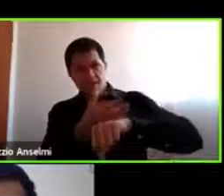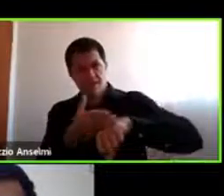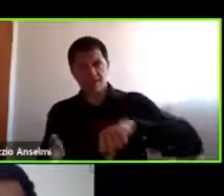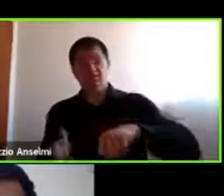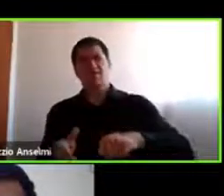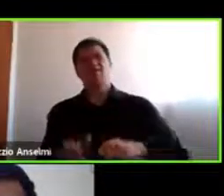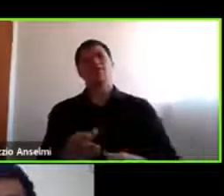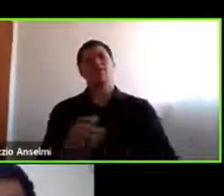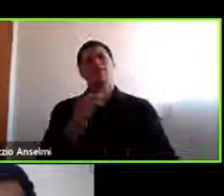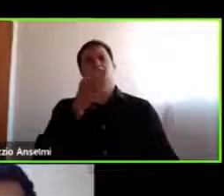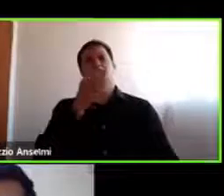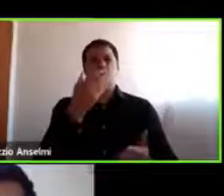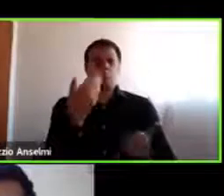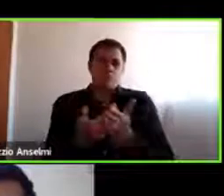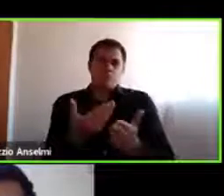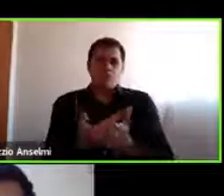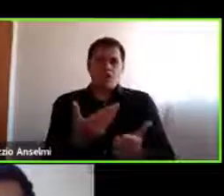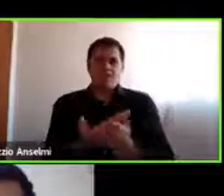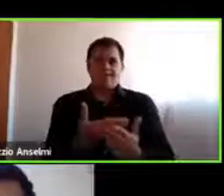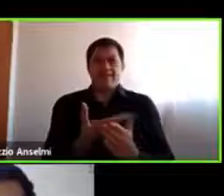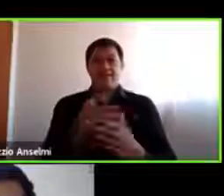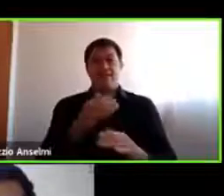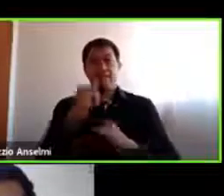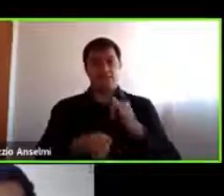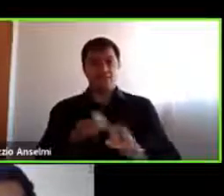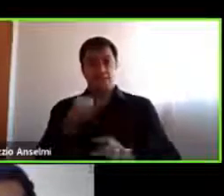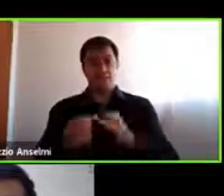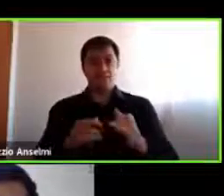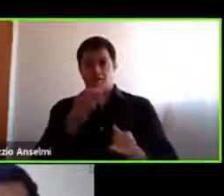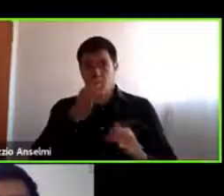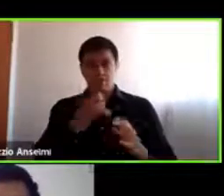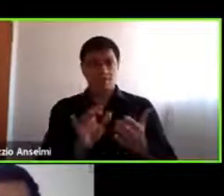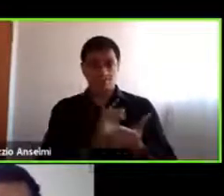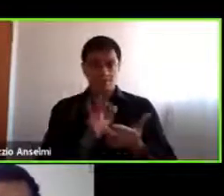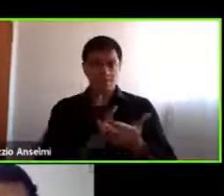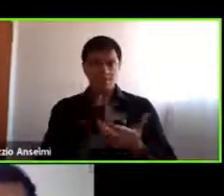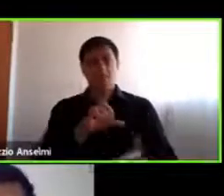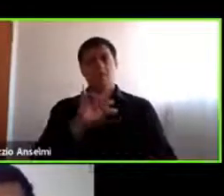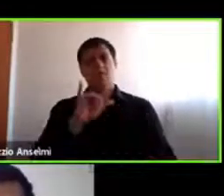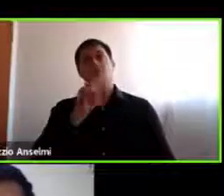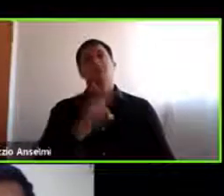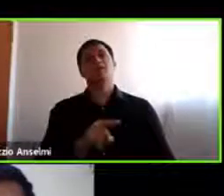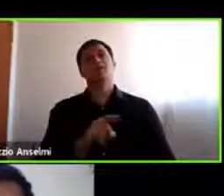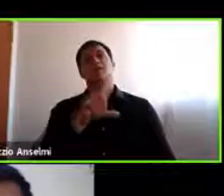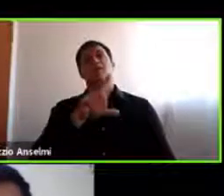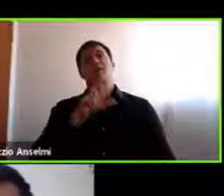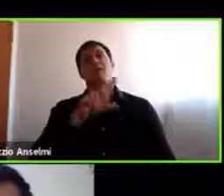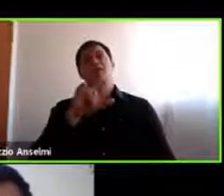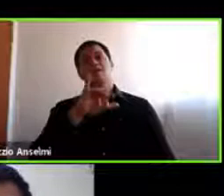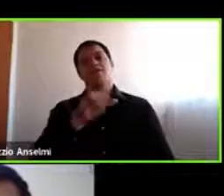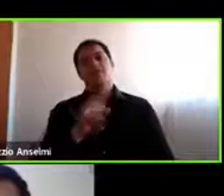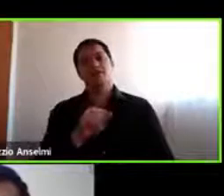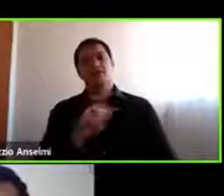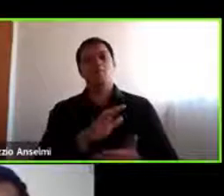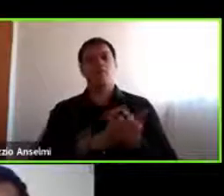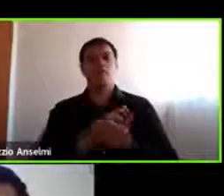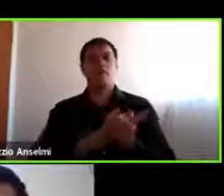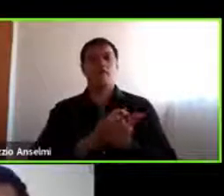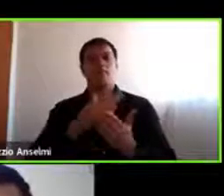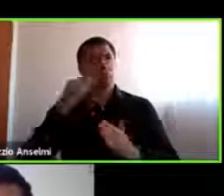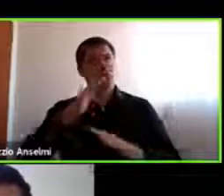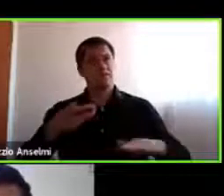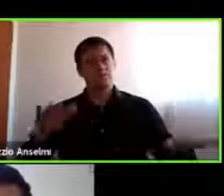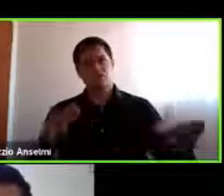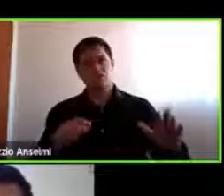sustancial con respecto a la efectividad que tiene la herramienta de niños con dislexia ¿no? Aquellos niños que precisamente su principal dificultad lectora